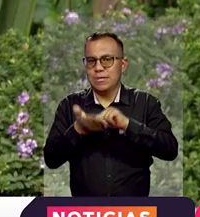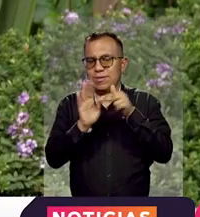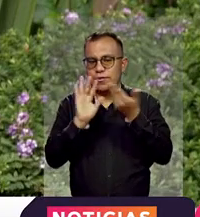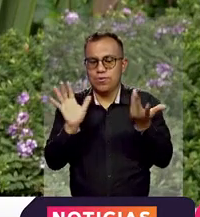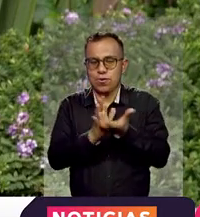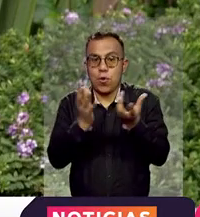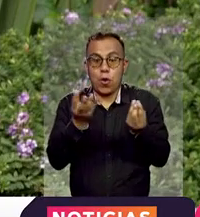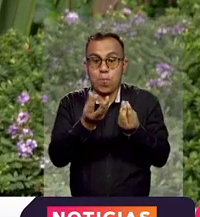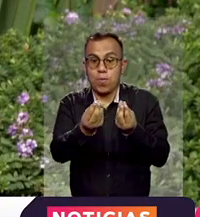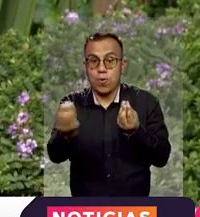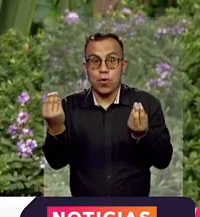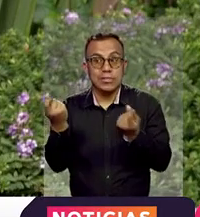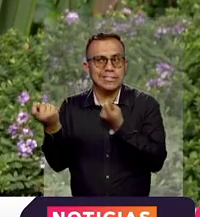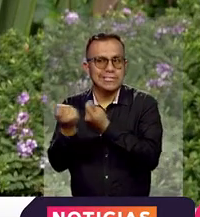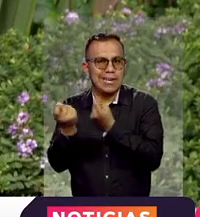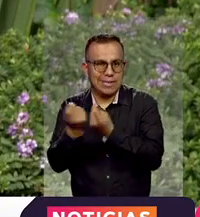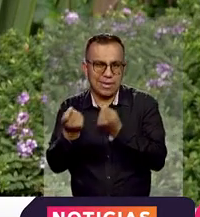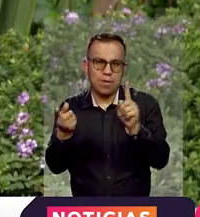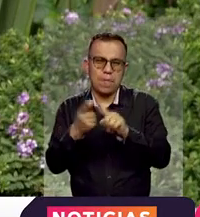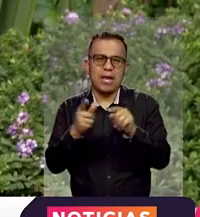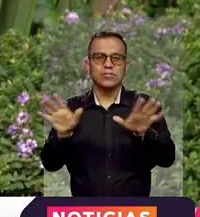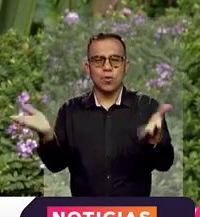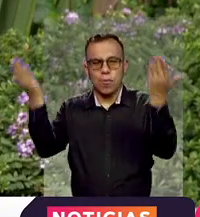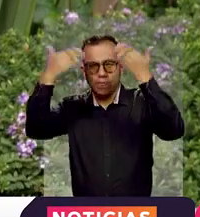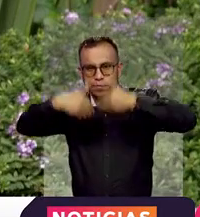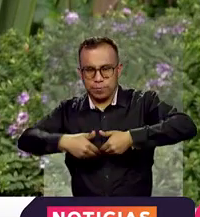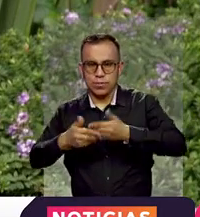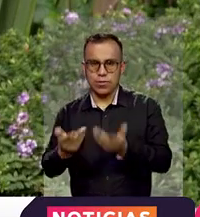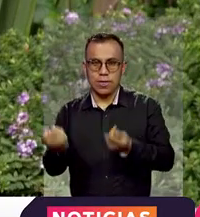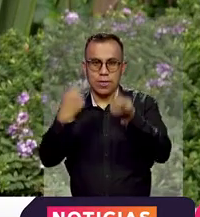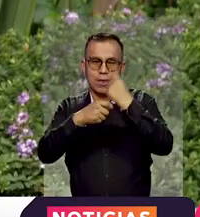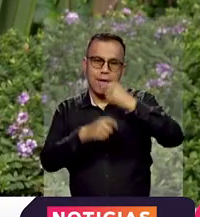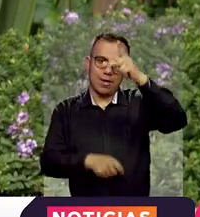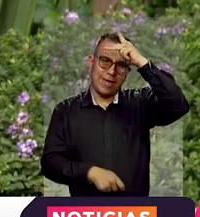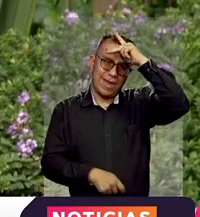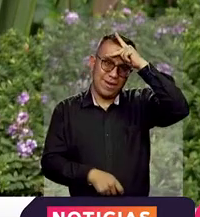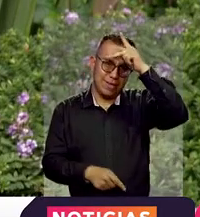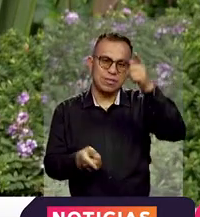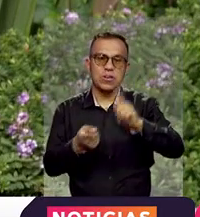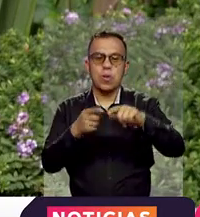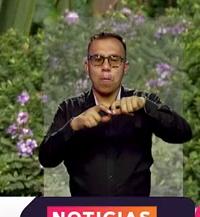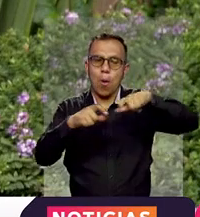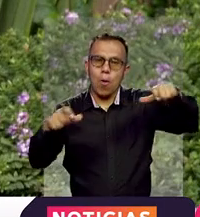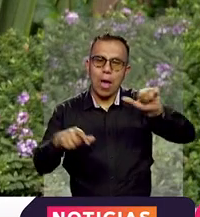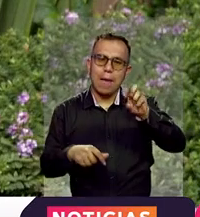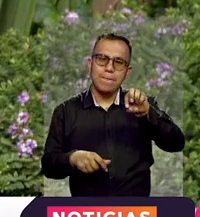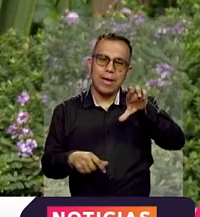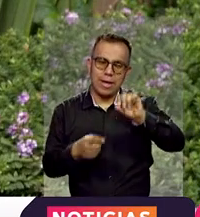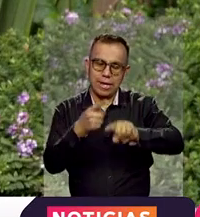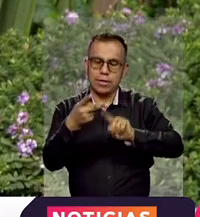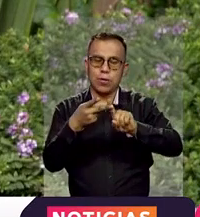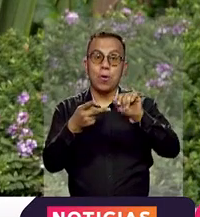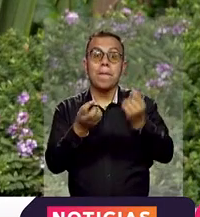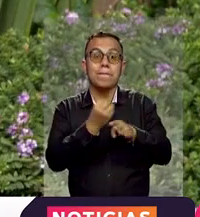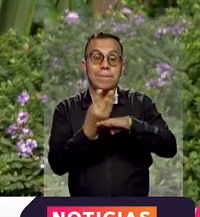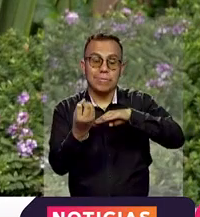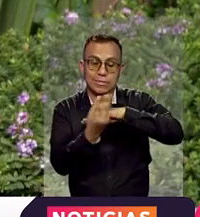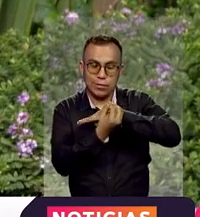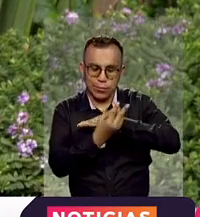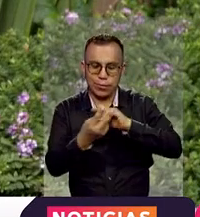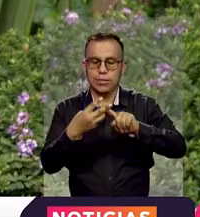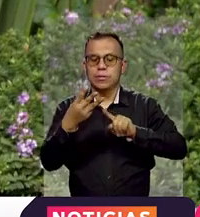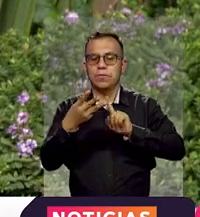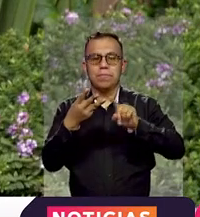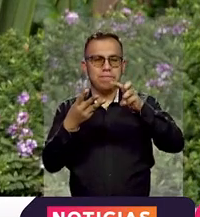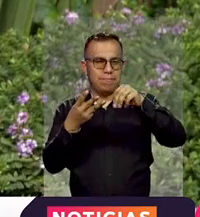sectores circunvecinos, ollas de droga en el caso de Kennedy, del Amparo, de María Paz, de Patio Bonito, que